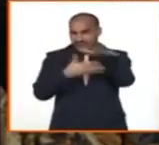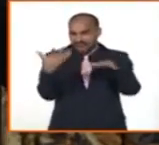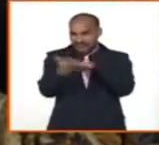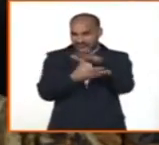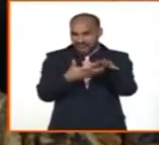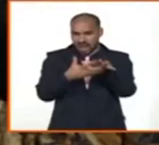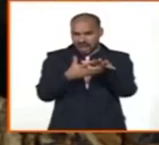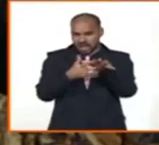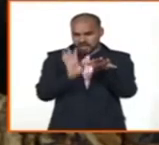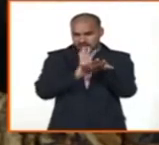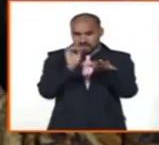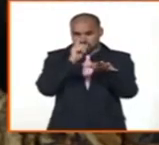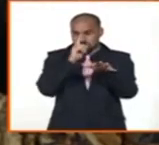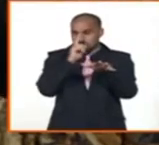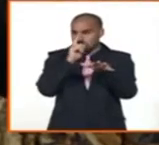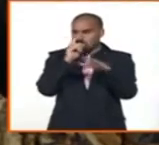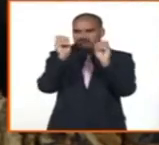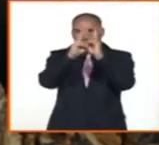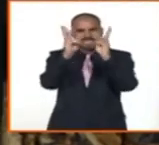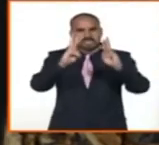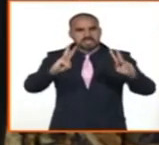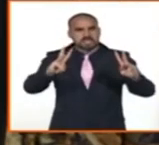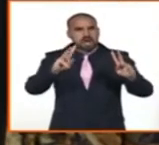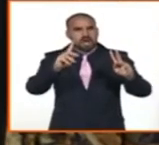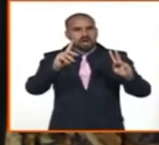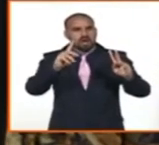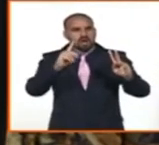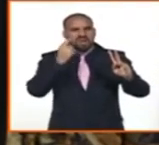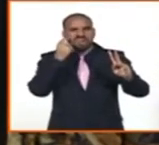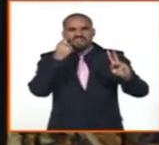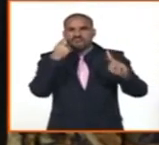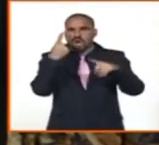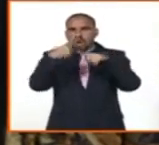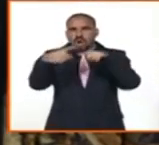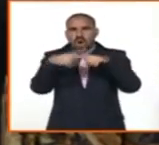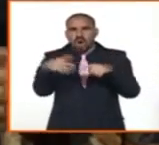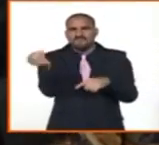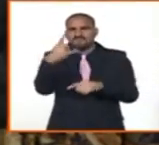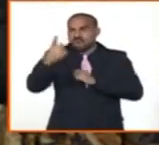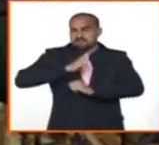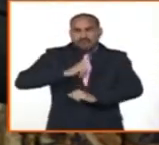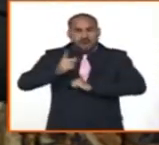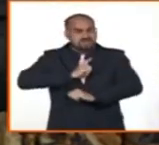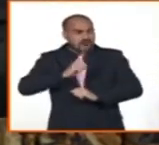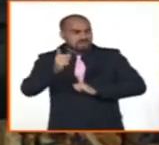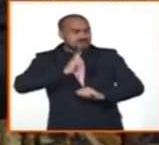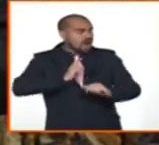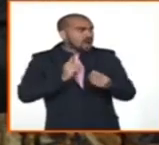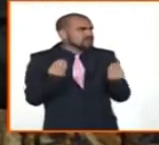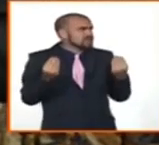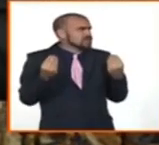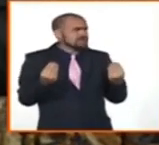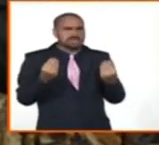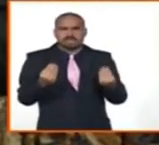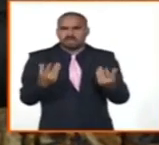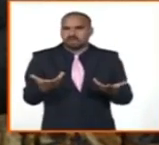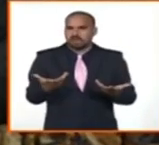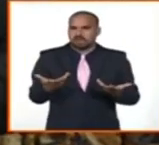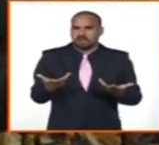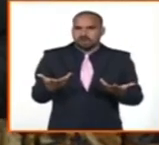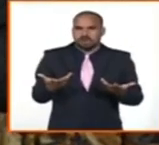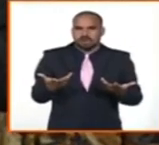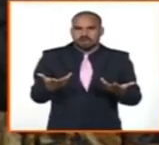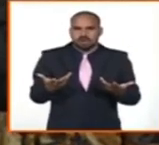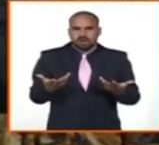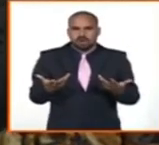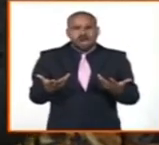además hasta los propios amigos estaban confundidos. Y cuando muchos de ustedes salieron con unos mensajes de esos,